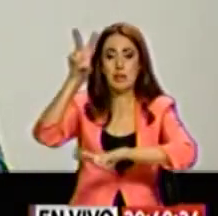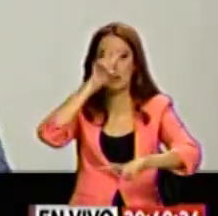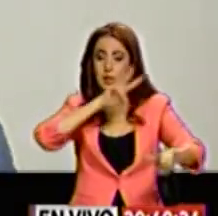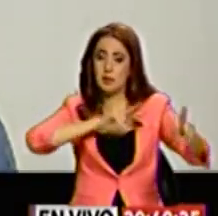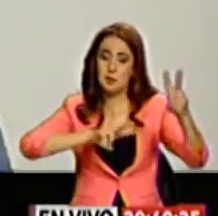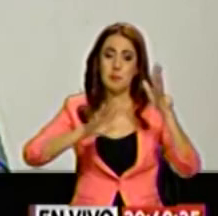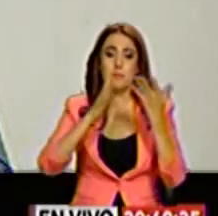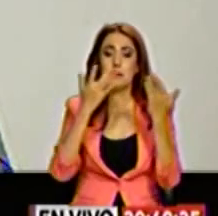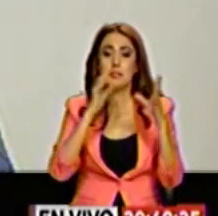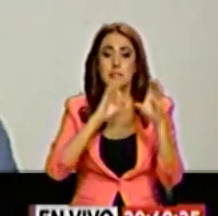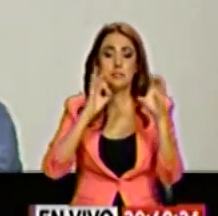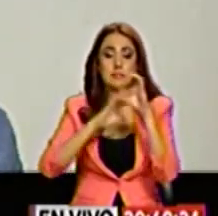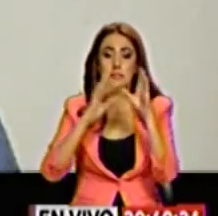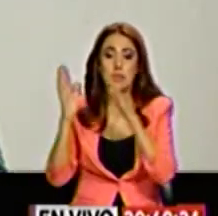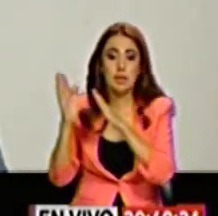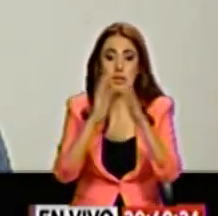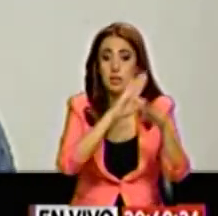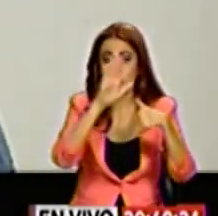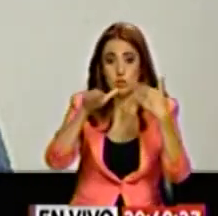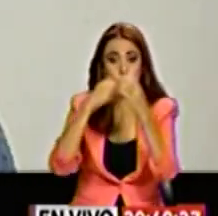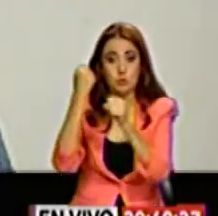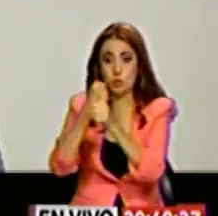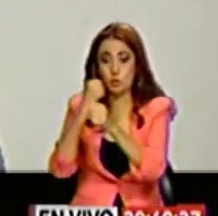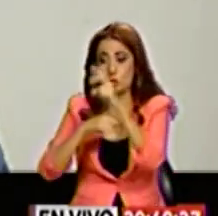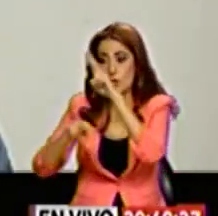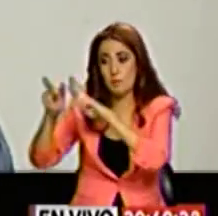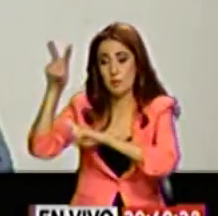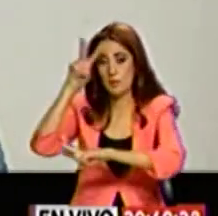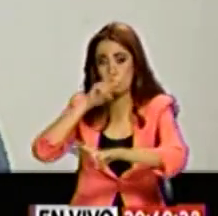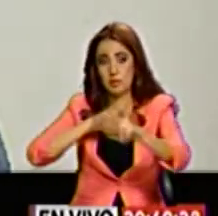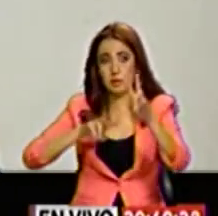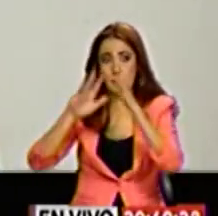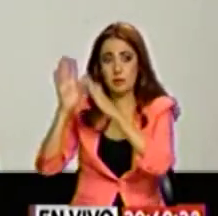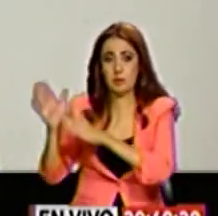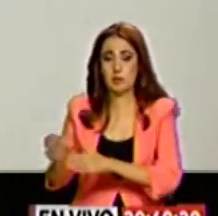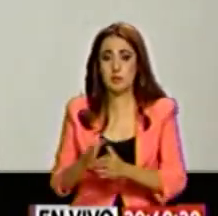Consejo Transitorio. No vamos a permitir que se nos siga mintiendo y que se nos siga ocultando las cosas.